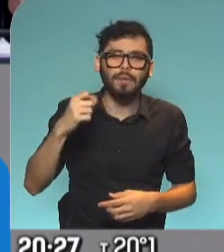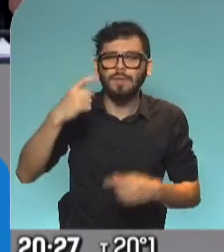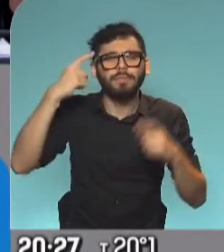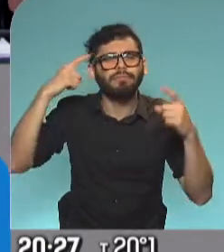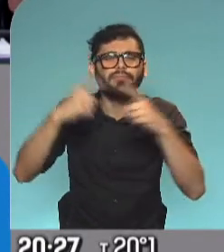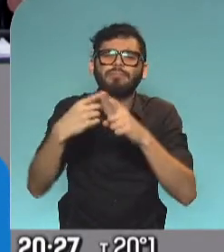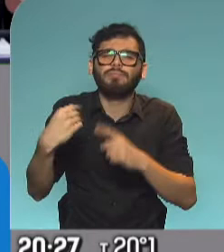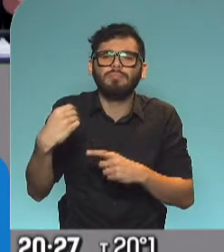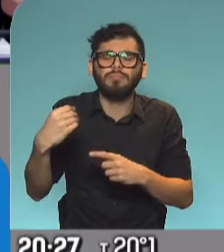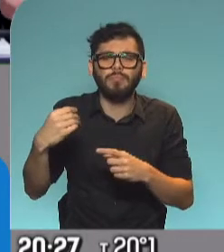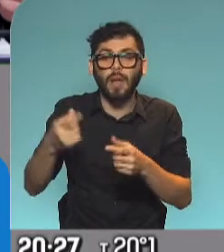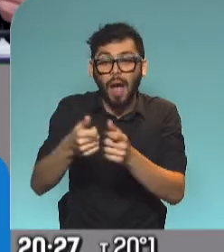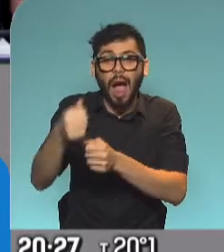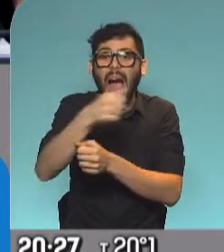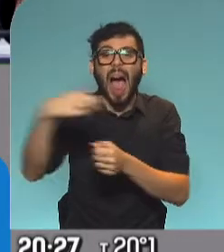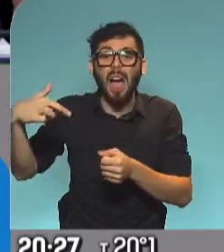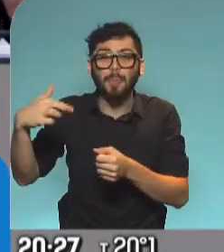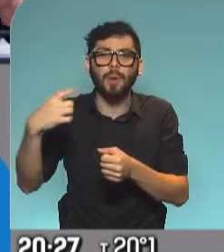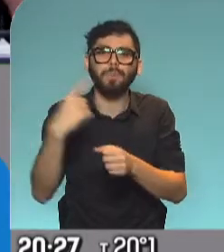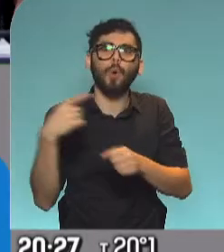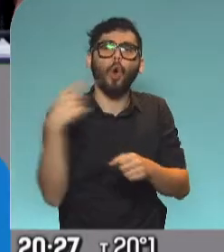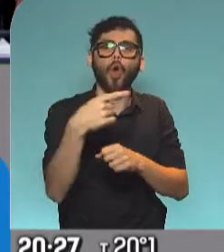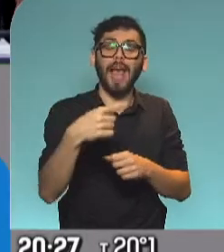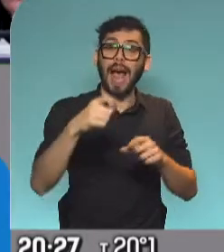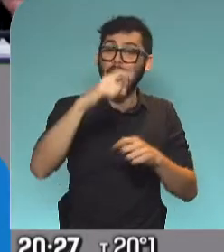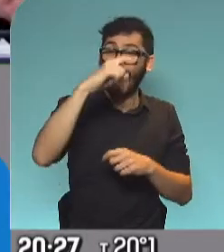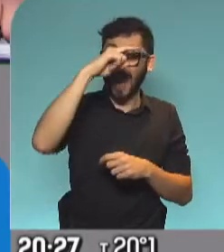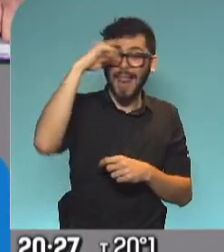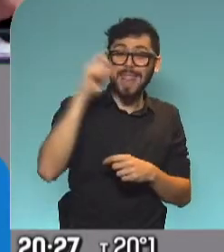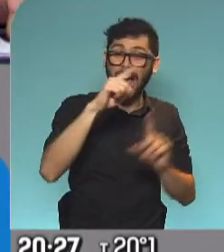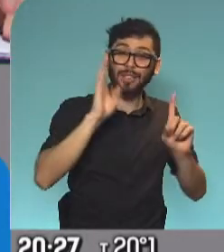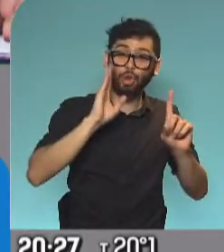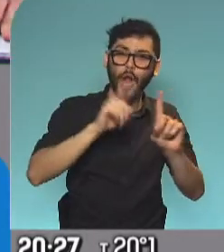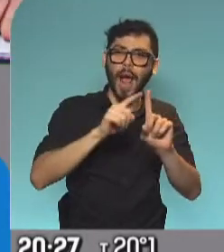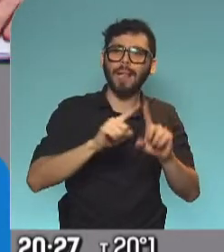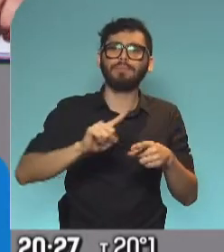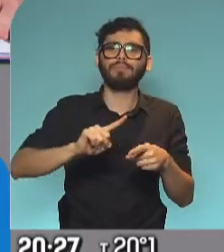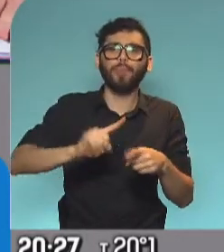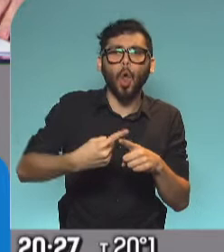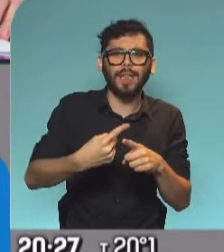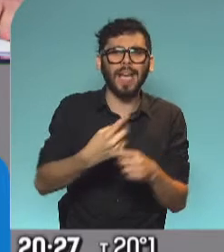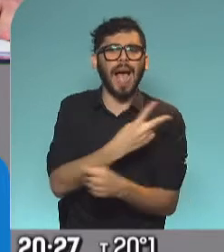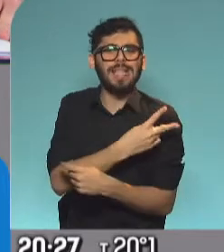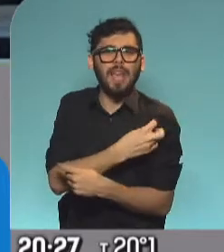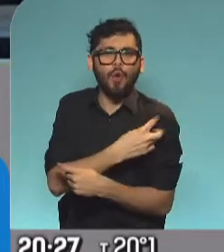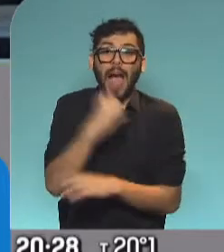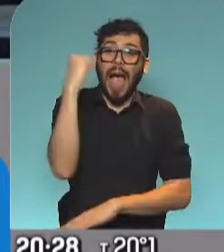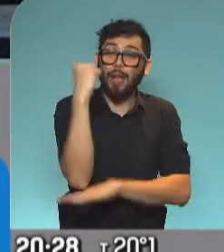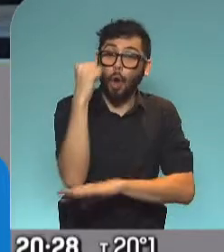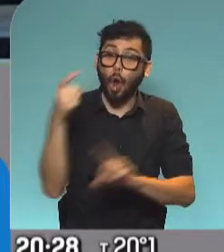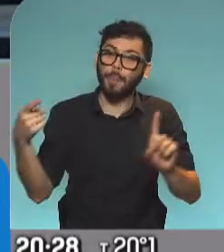aplicaciones para amenazar a la seguridad nacional, la política exterior y la economía de los Estados Unidos. A